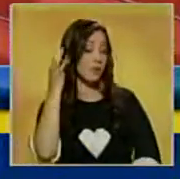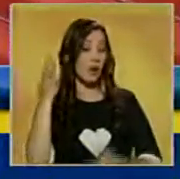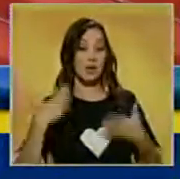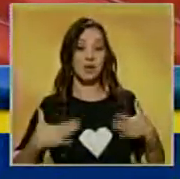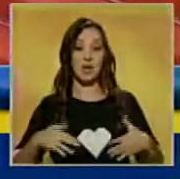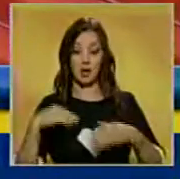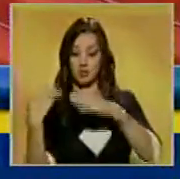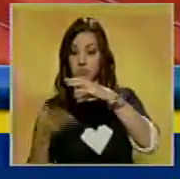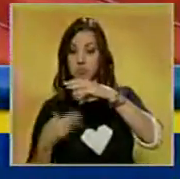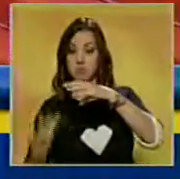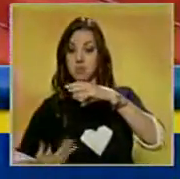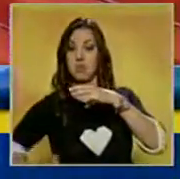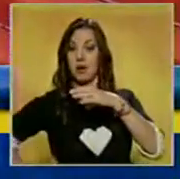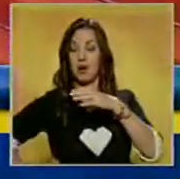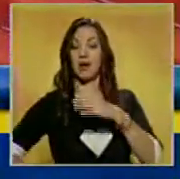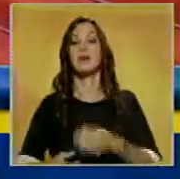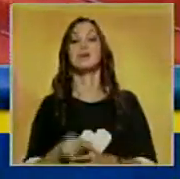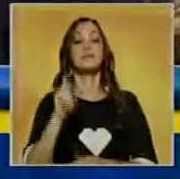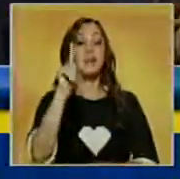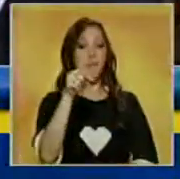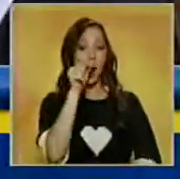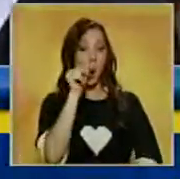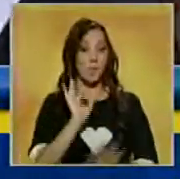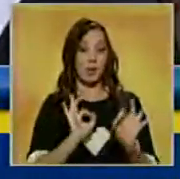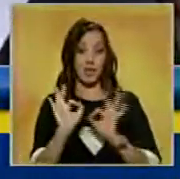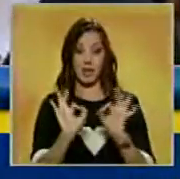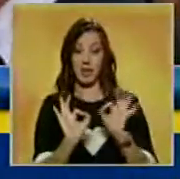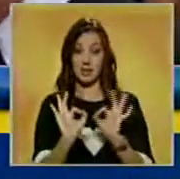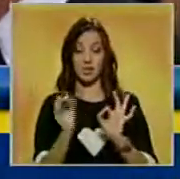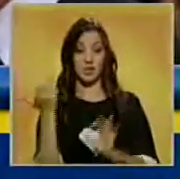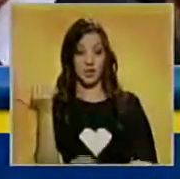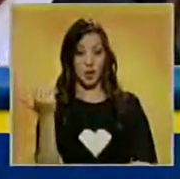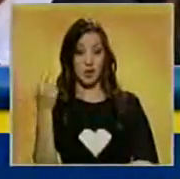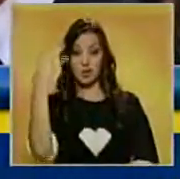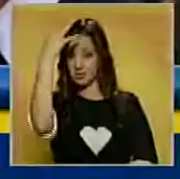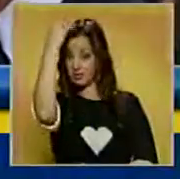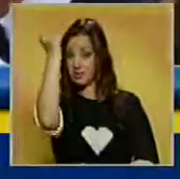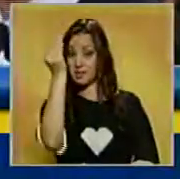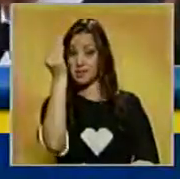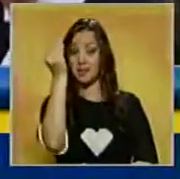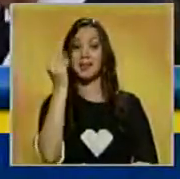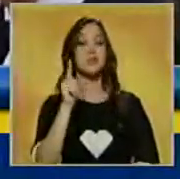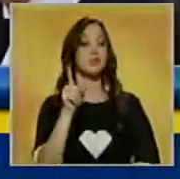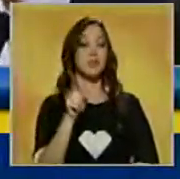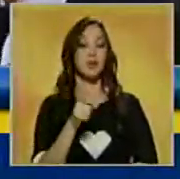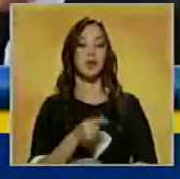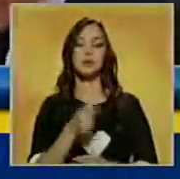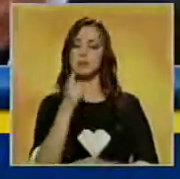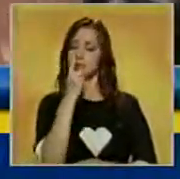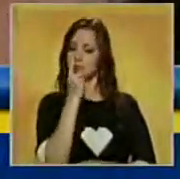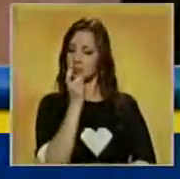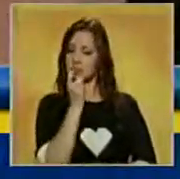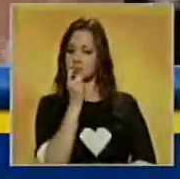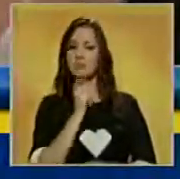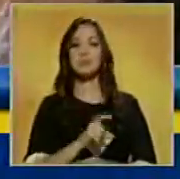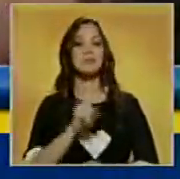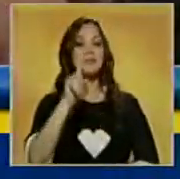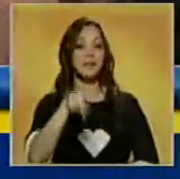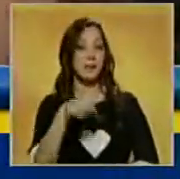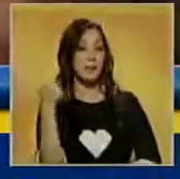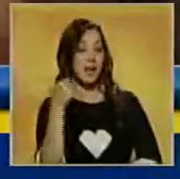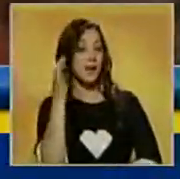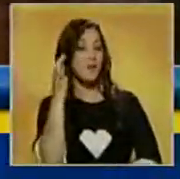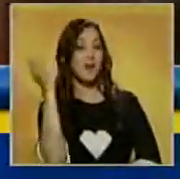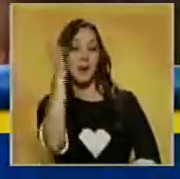negro con un toque púrpura. Y el actor estadounidense Harley Keitel, que estuvo muy sobrio. También estuvo la